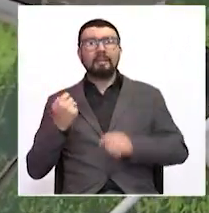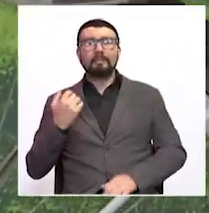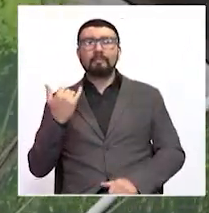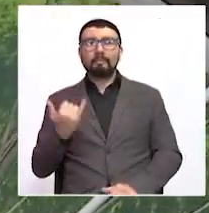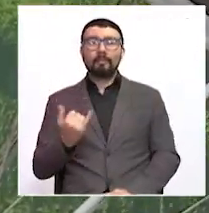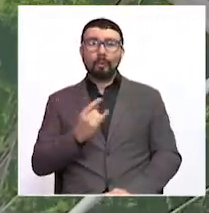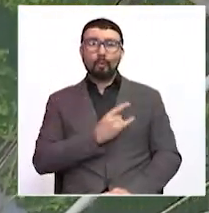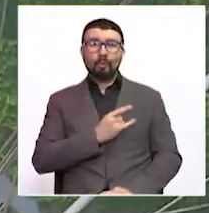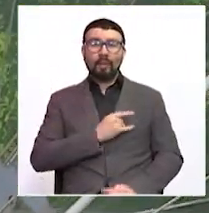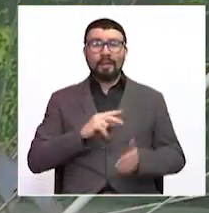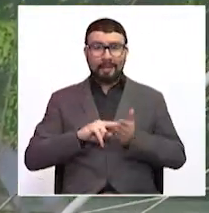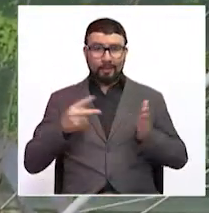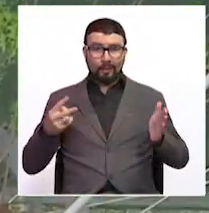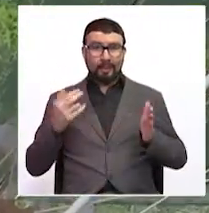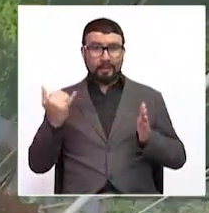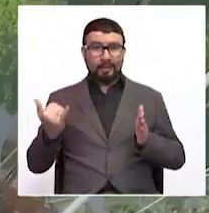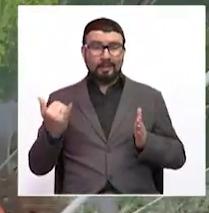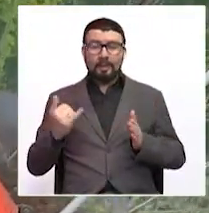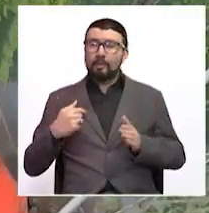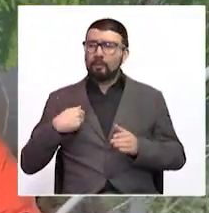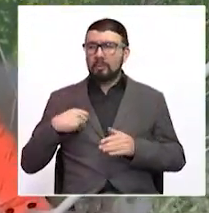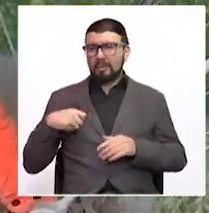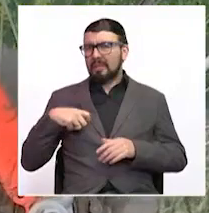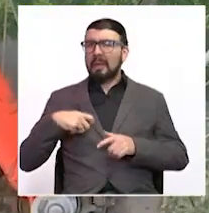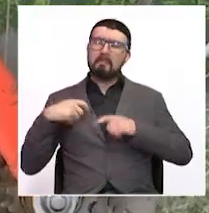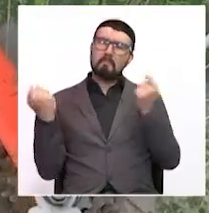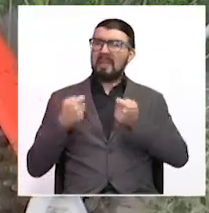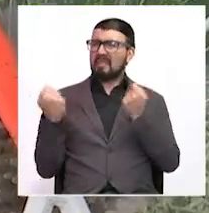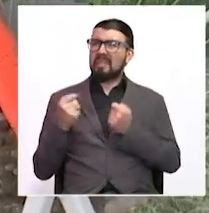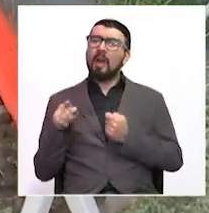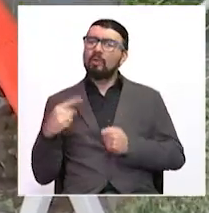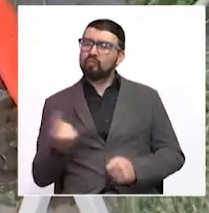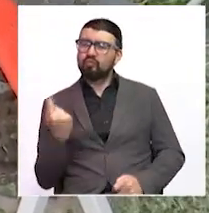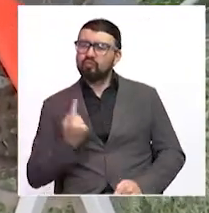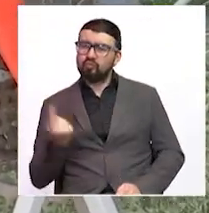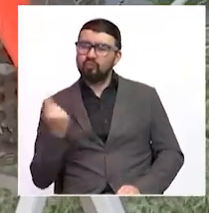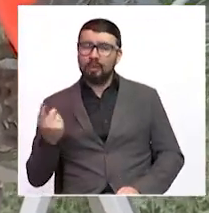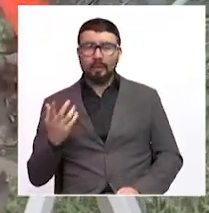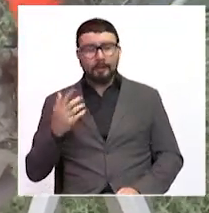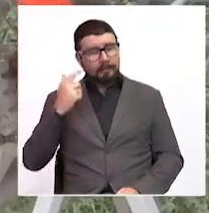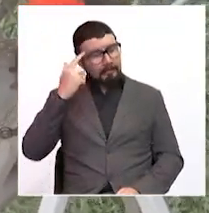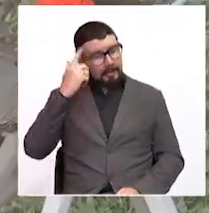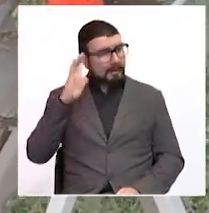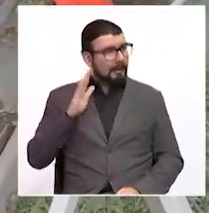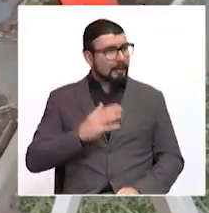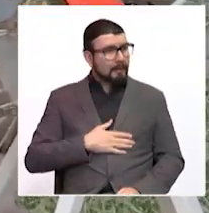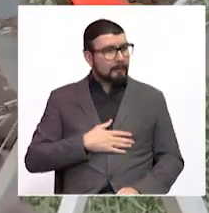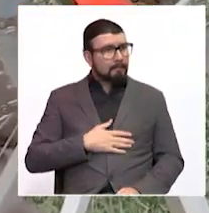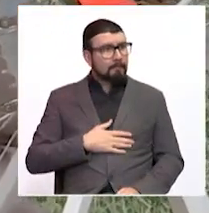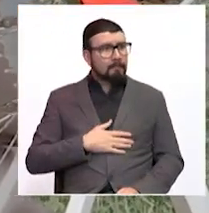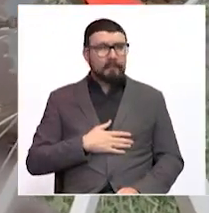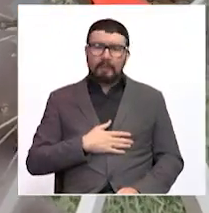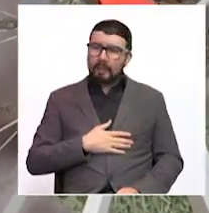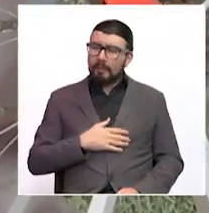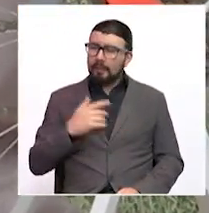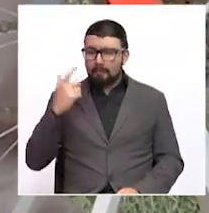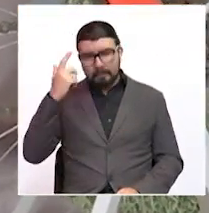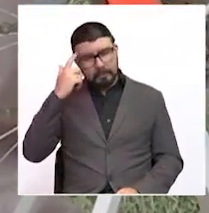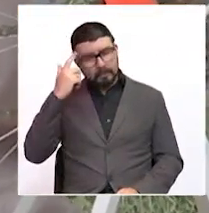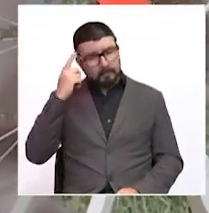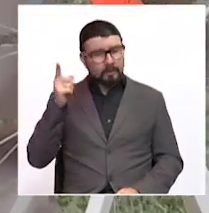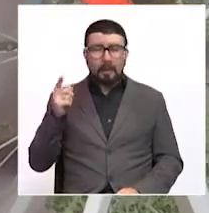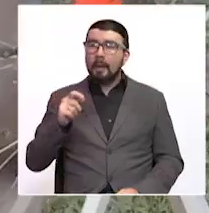universidad tecnológica de jugos y pues como se me sucedieron varios en varias